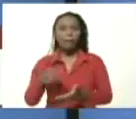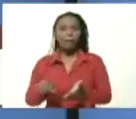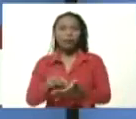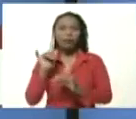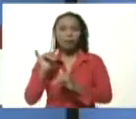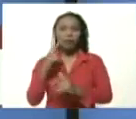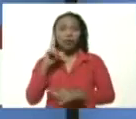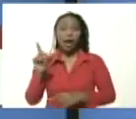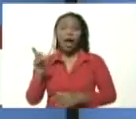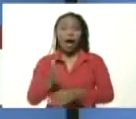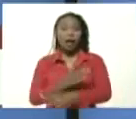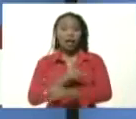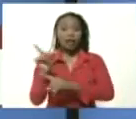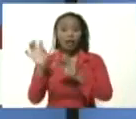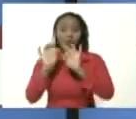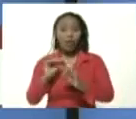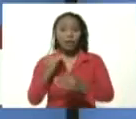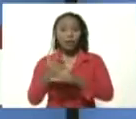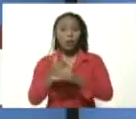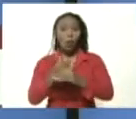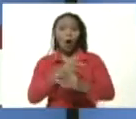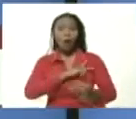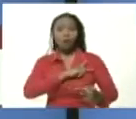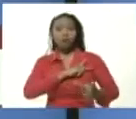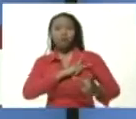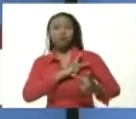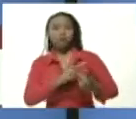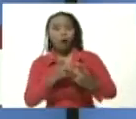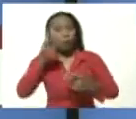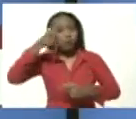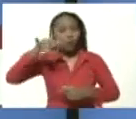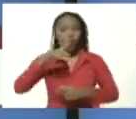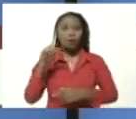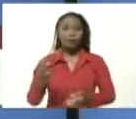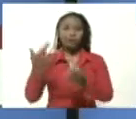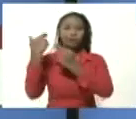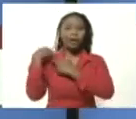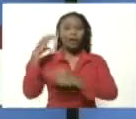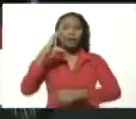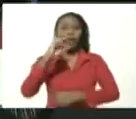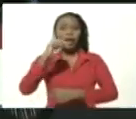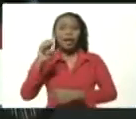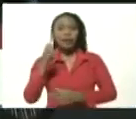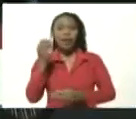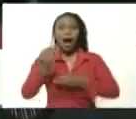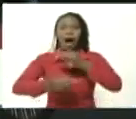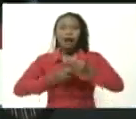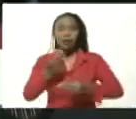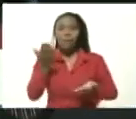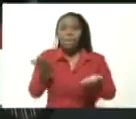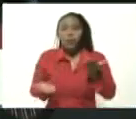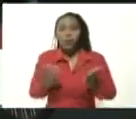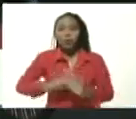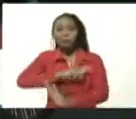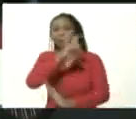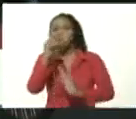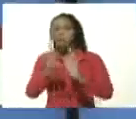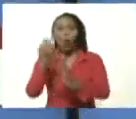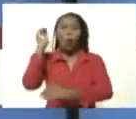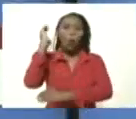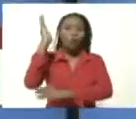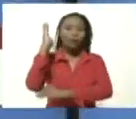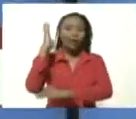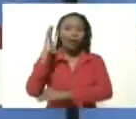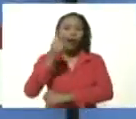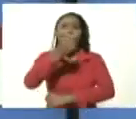pueblo. Está la voluntad de un pueblo. Le corresponde al CNE hacer el balance completo de toda la jornada, pero cada